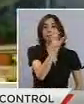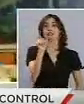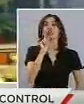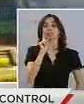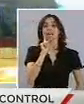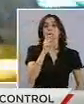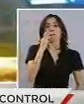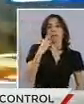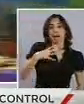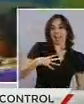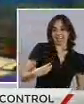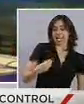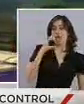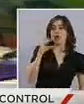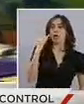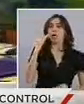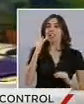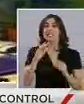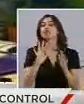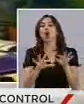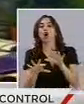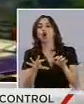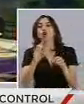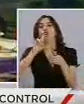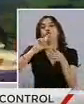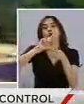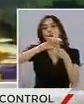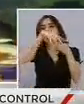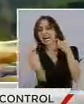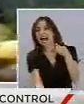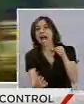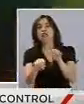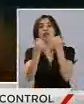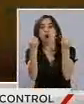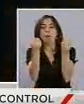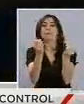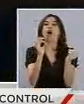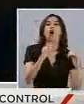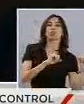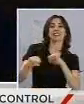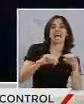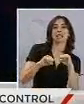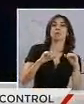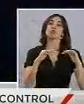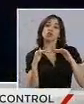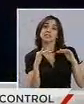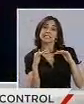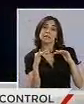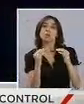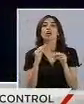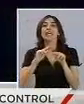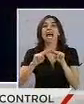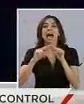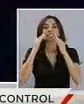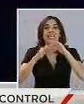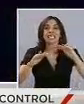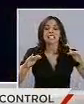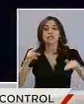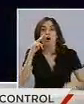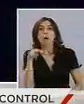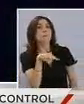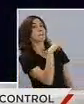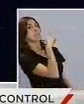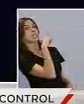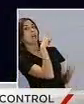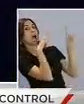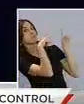hijos, dense cuenta, cuando el niño hace algo, se le cae alguna copa, rompe algo, o en el caso de un terremoto o algún sismo, lo que hacen es que inmediatamente miran a su